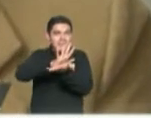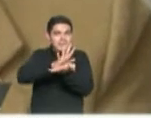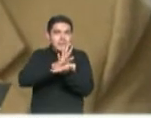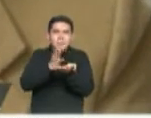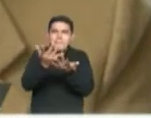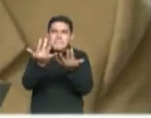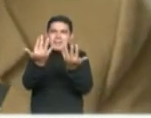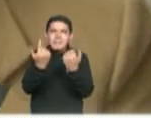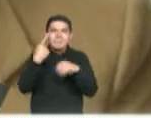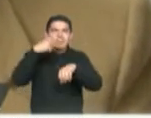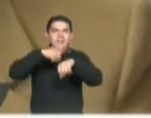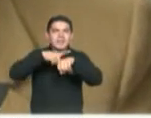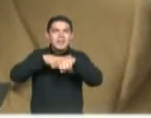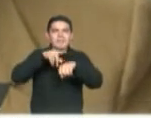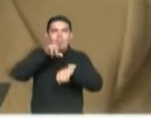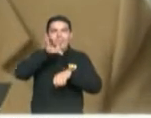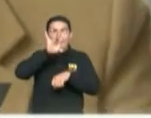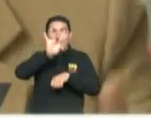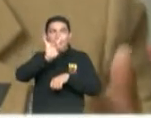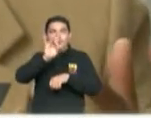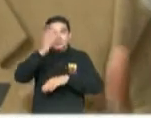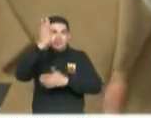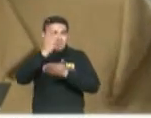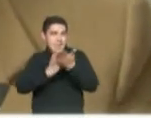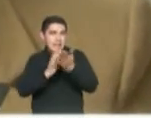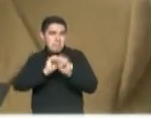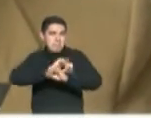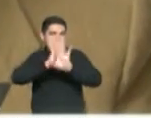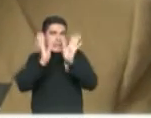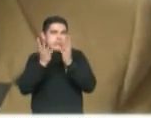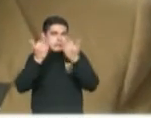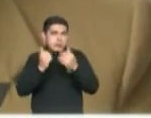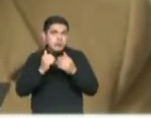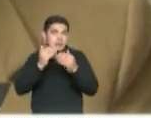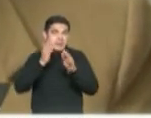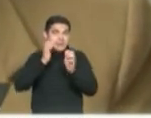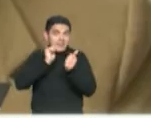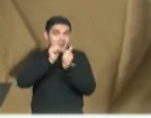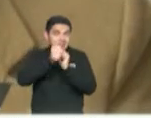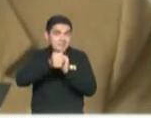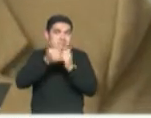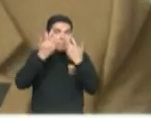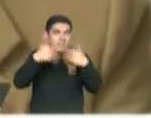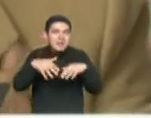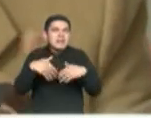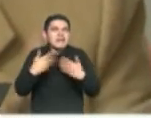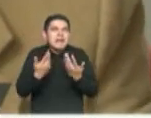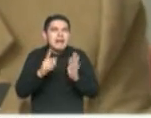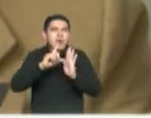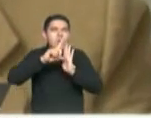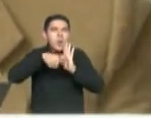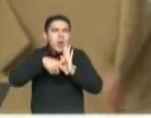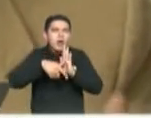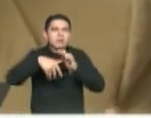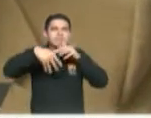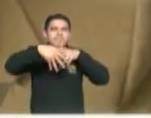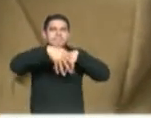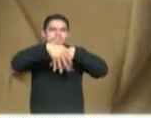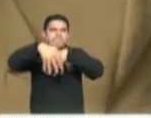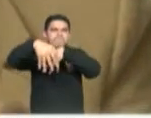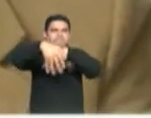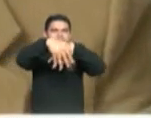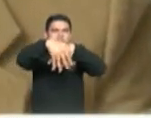partir de las 8 y media de la mañana para luego de eso hacer una caminata hacia un espacio simbólico